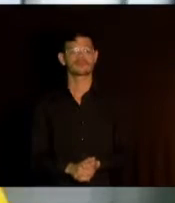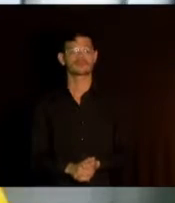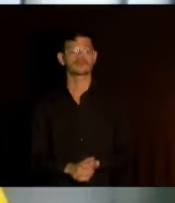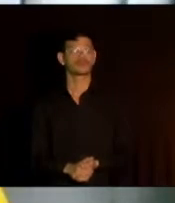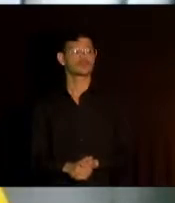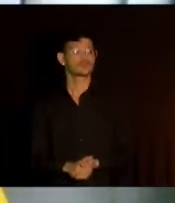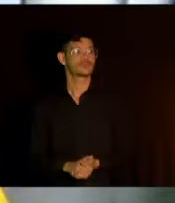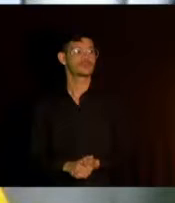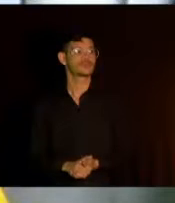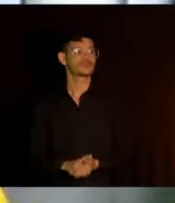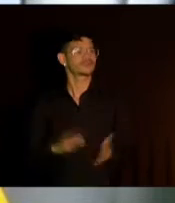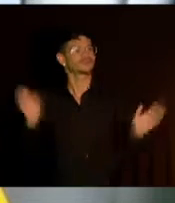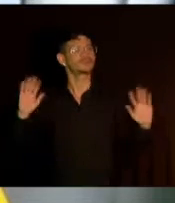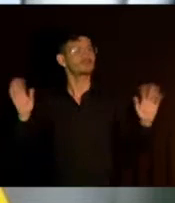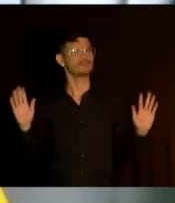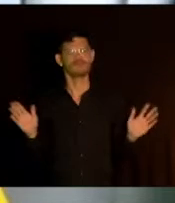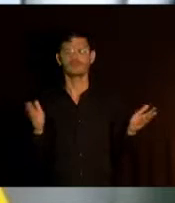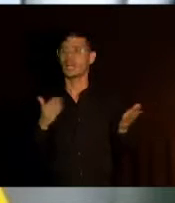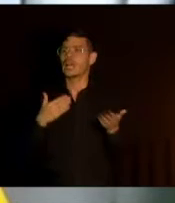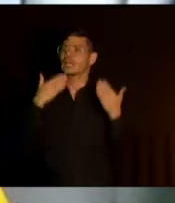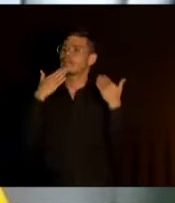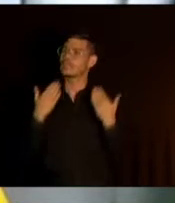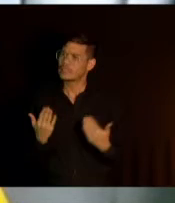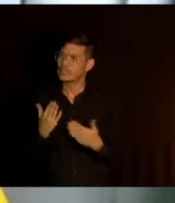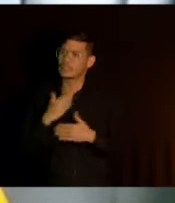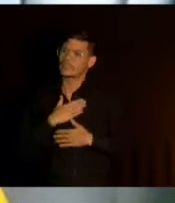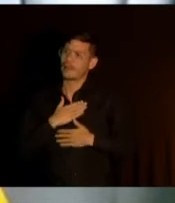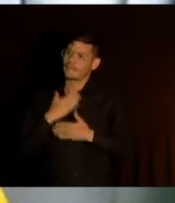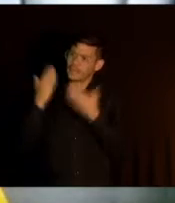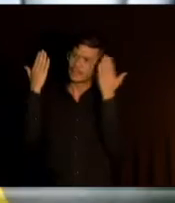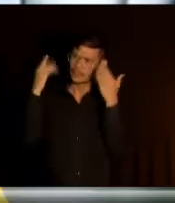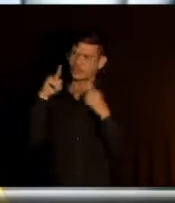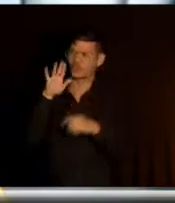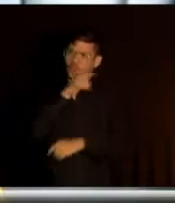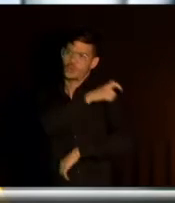de antemano darle las gracias y felicitar al Comité Paralímpico Colombiano por